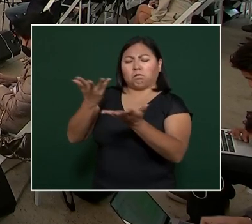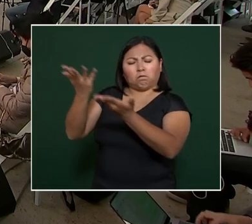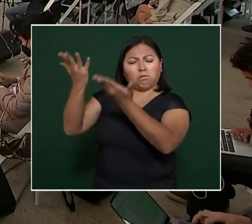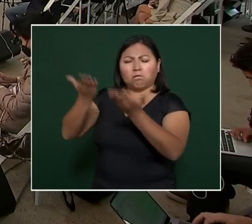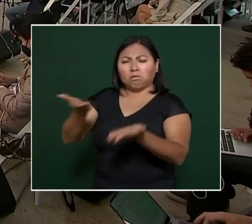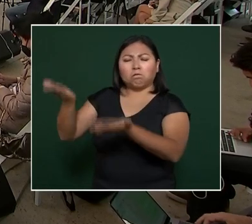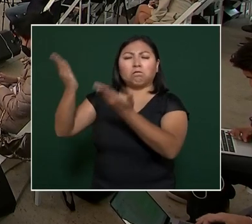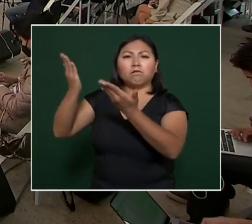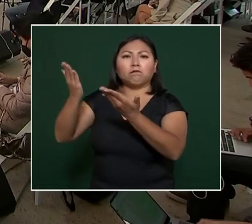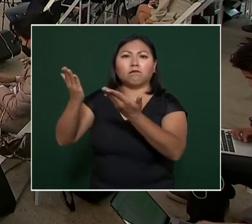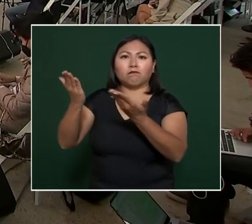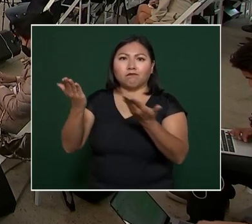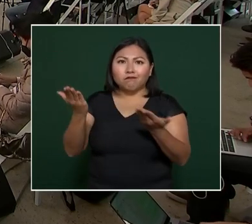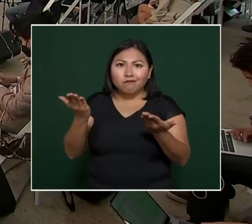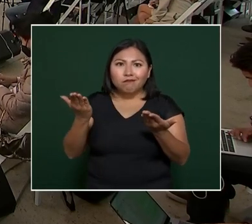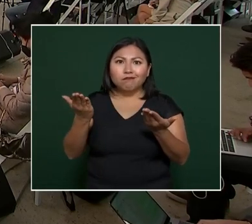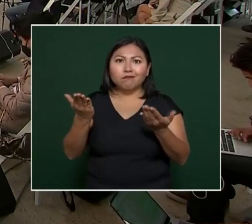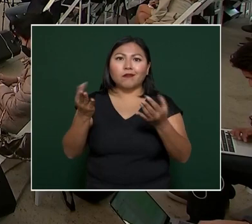recapitulando